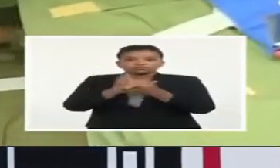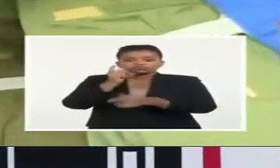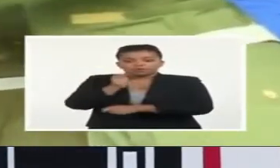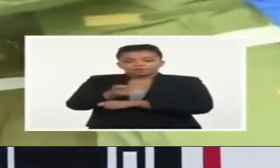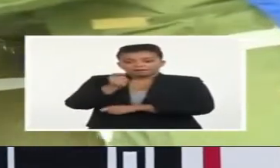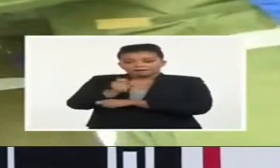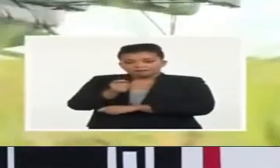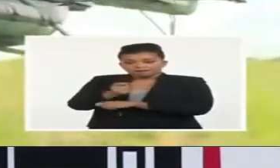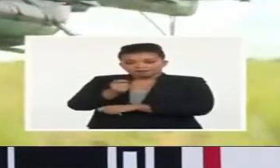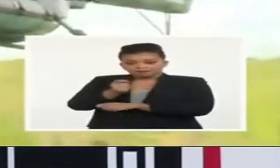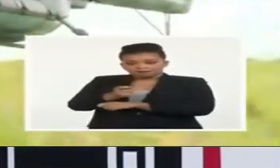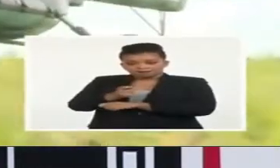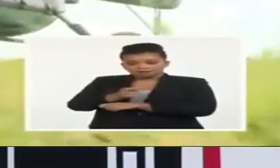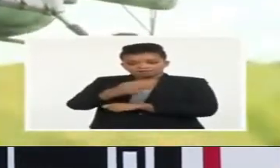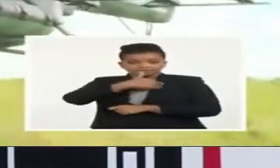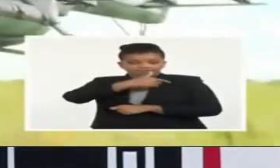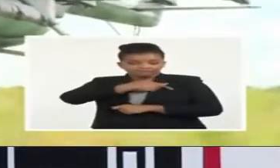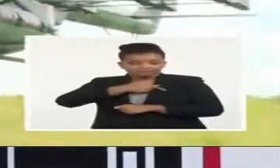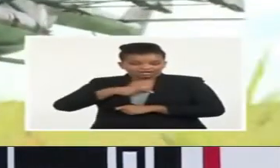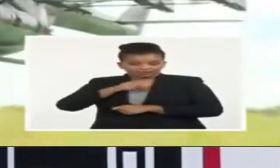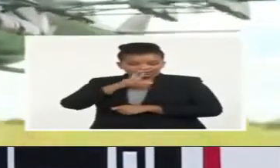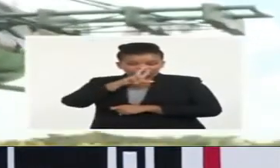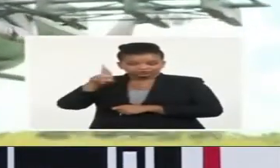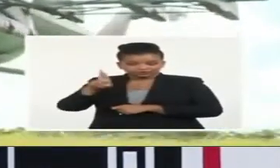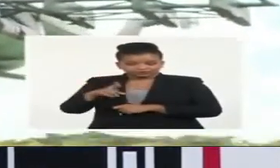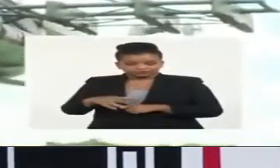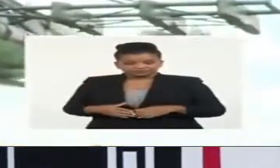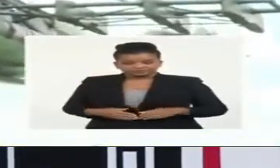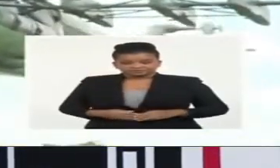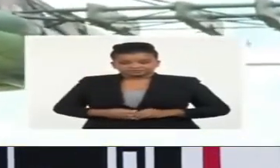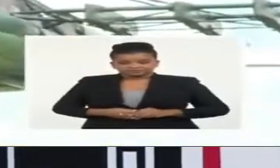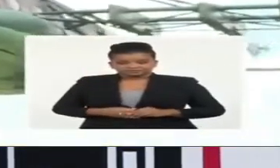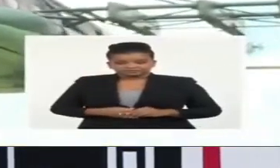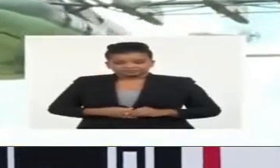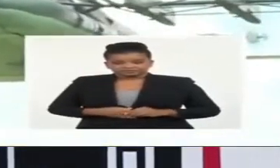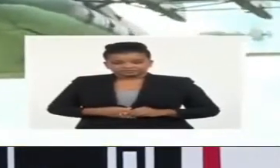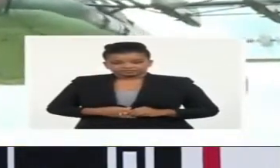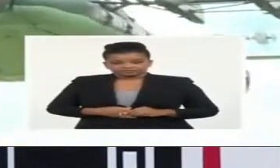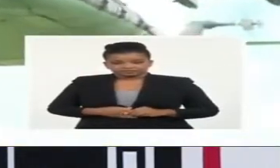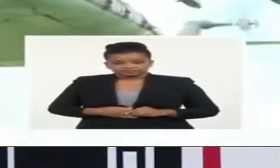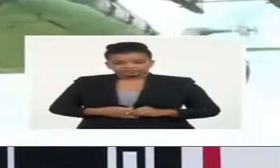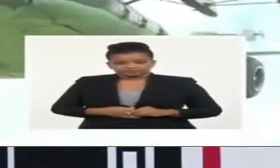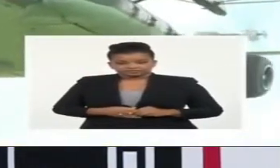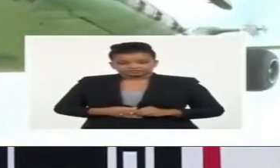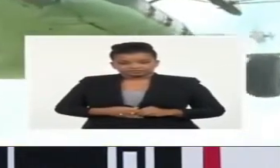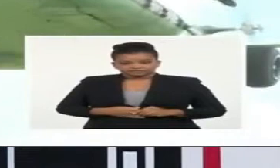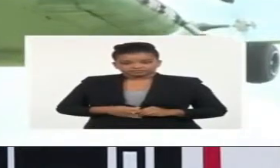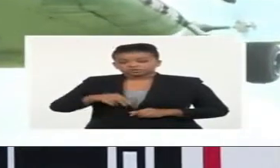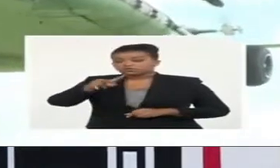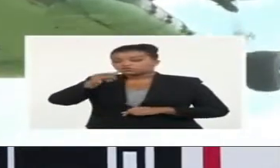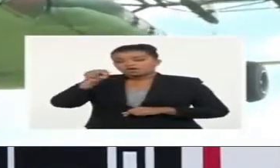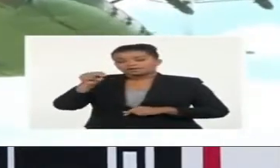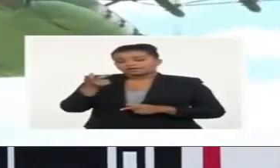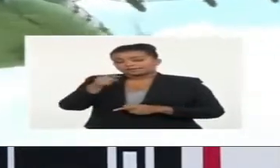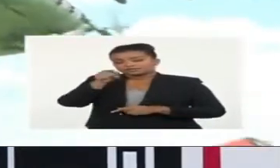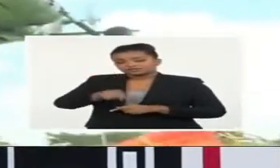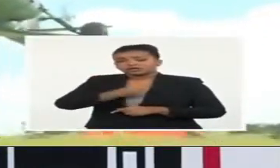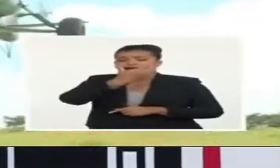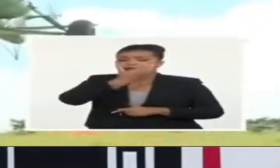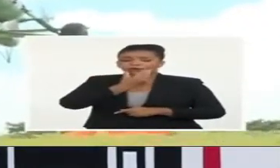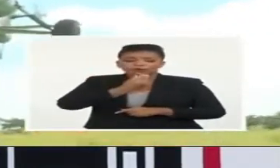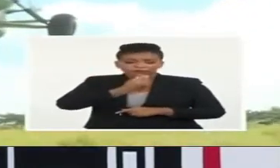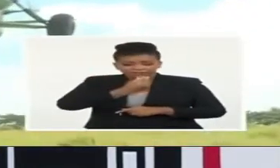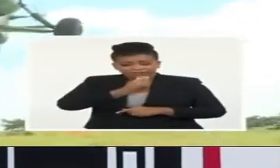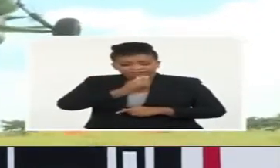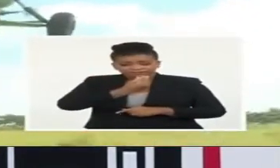las bombas arrancan y empieza a disparar la espuma y empieza a disparar el agua, esos